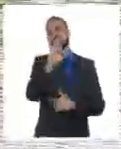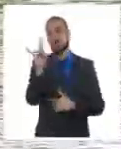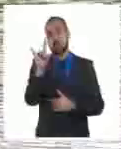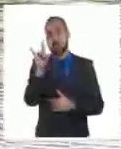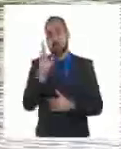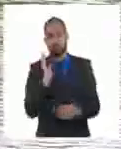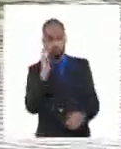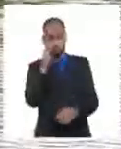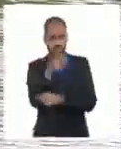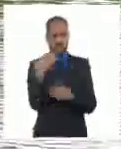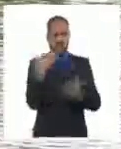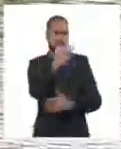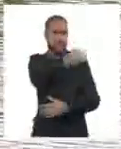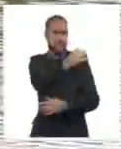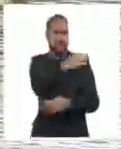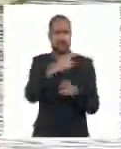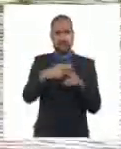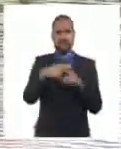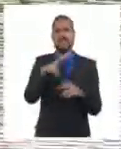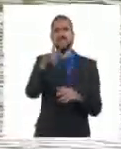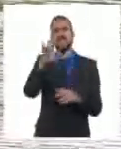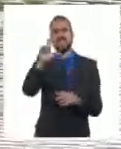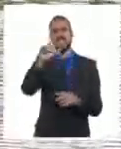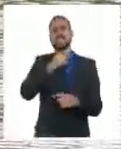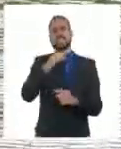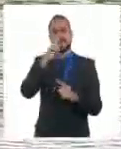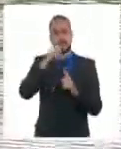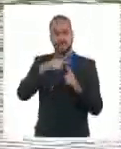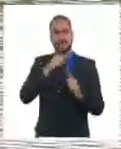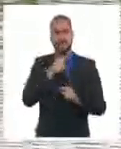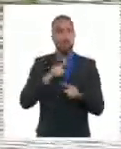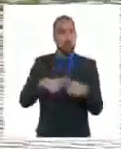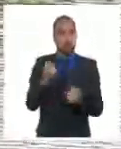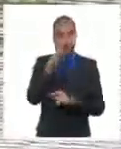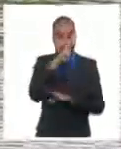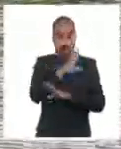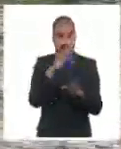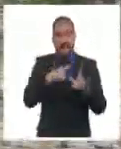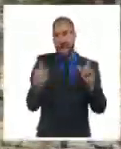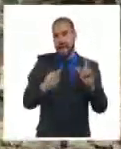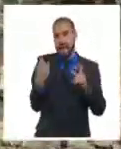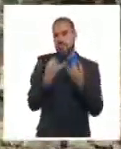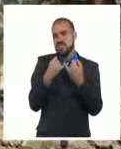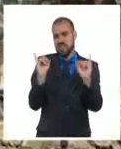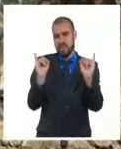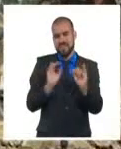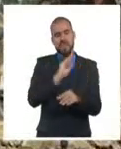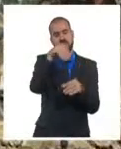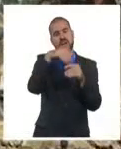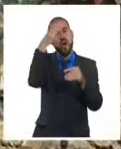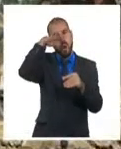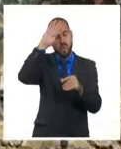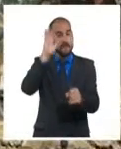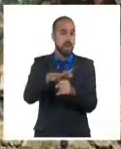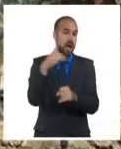tunero Vicente García González, al culminar en Cuba la guerra por la independencia, iniciada